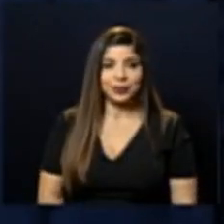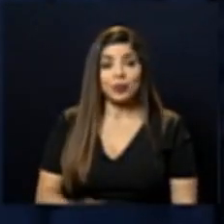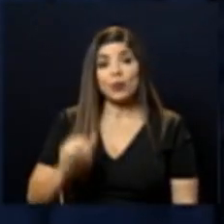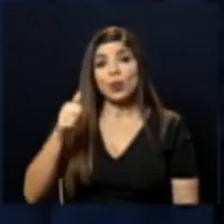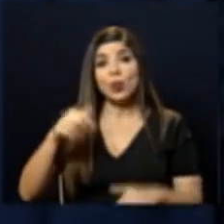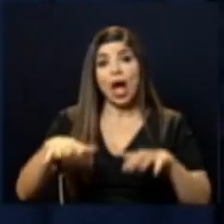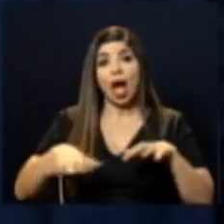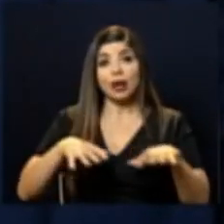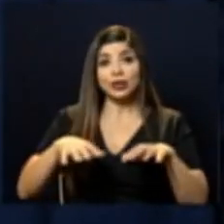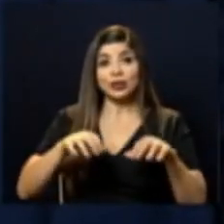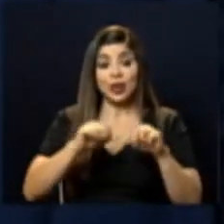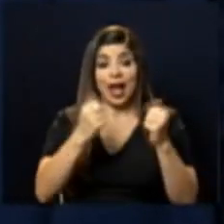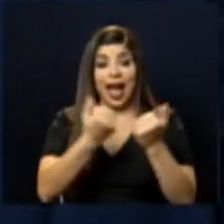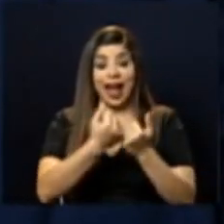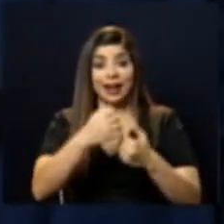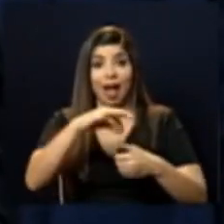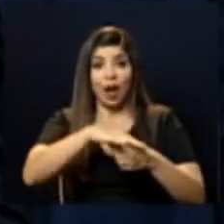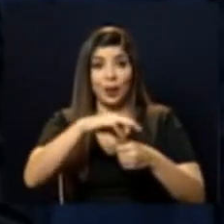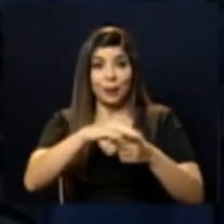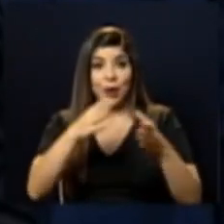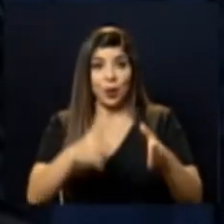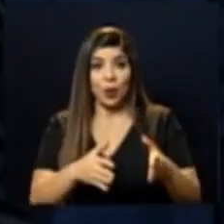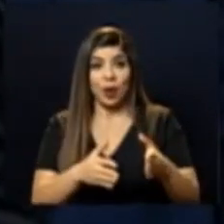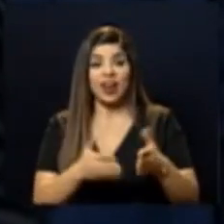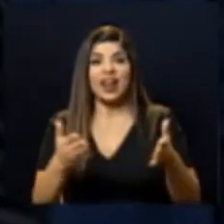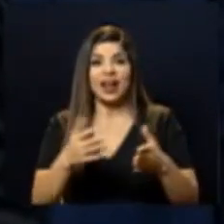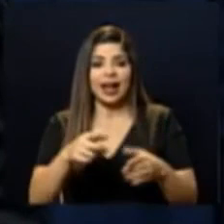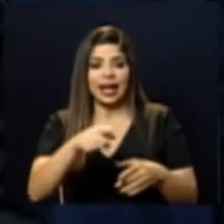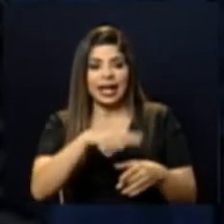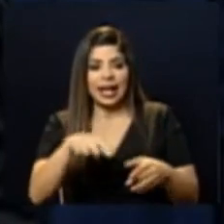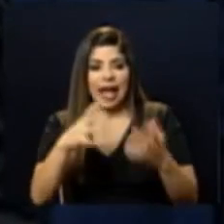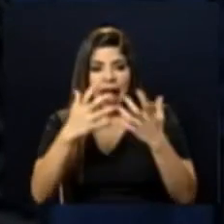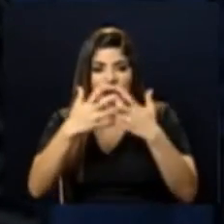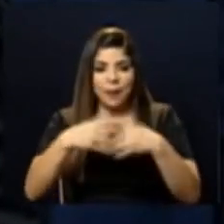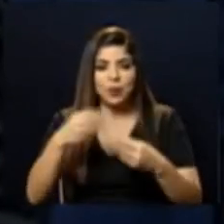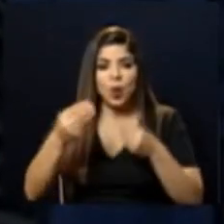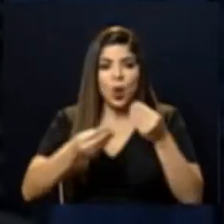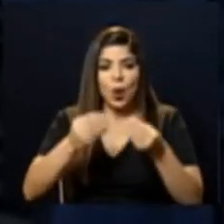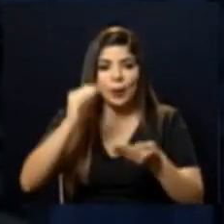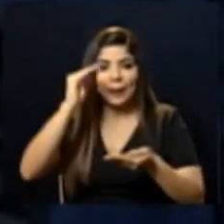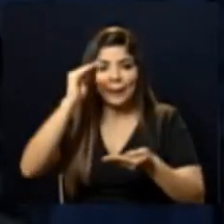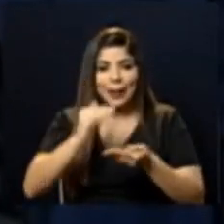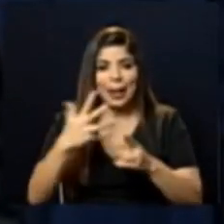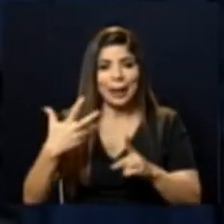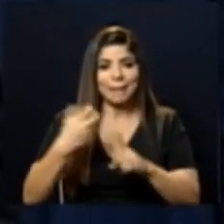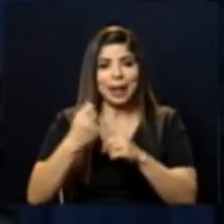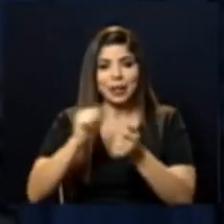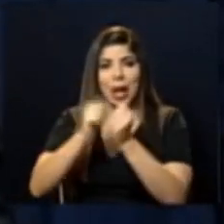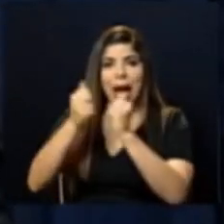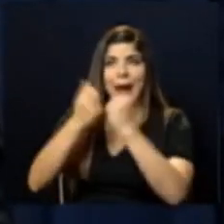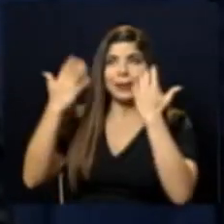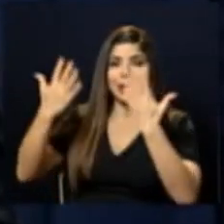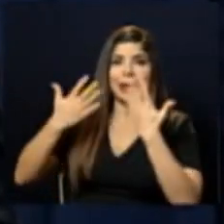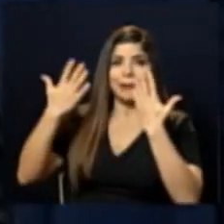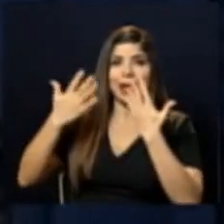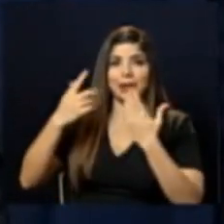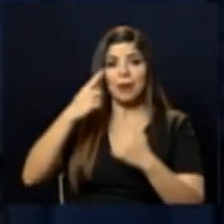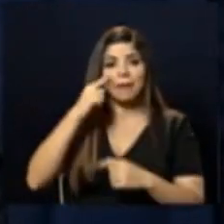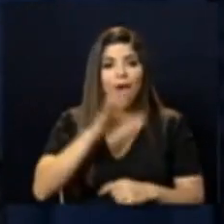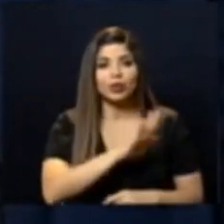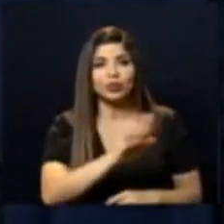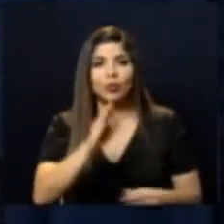Otra acción en el sector agropecuario es la adaptación y mitigación de los efectos del cambio climático en la